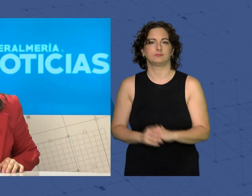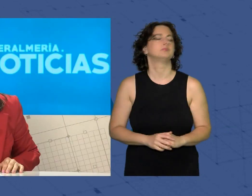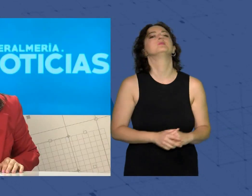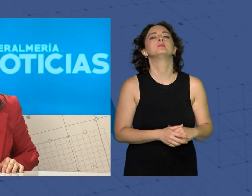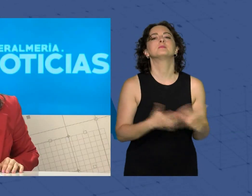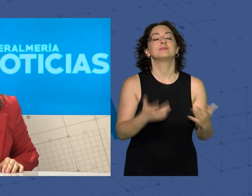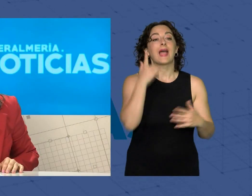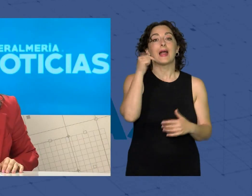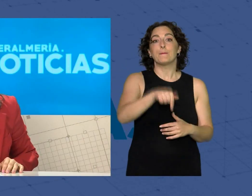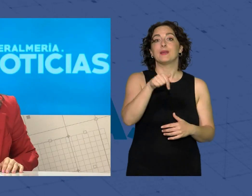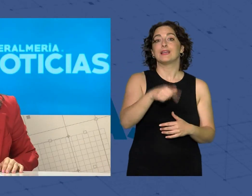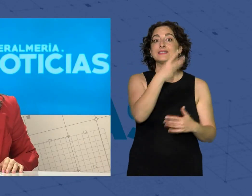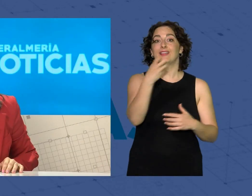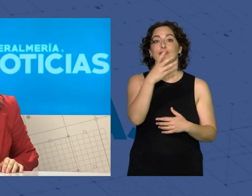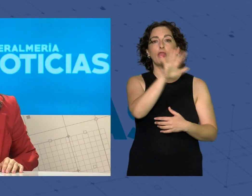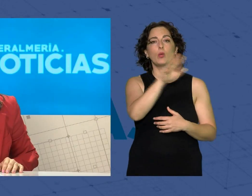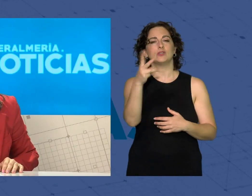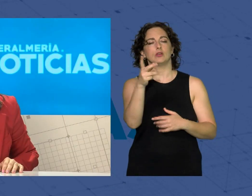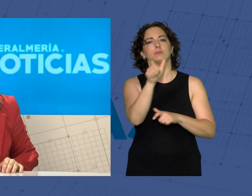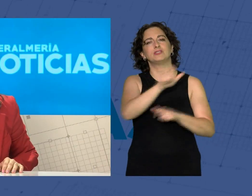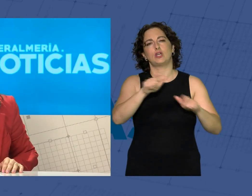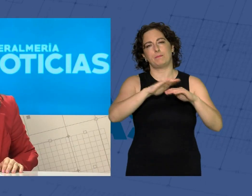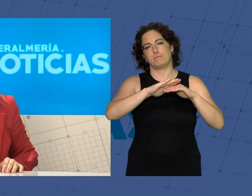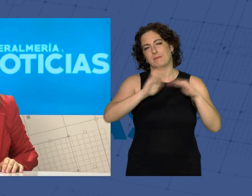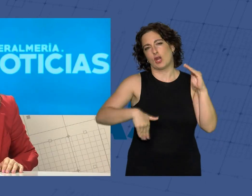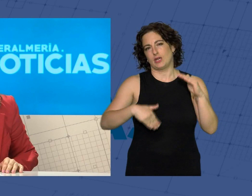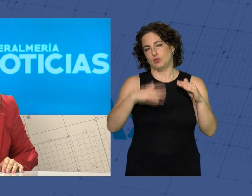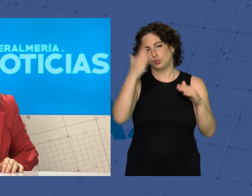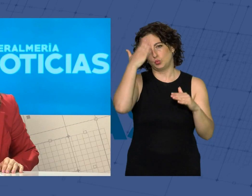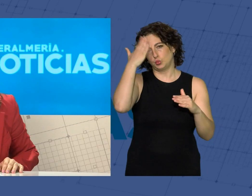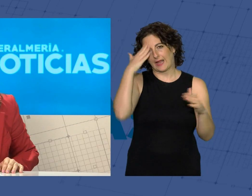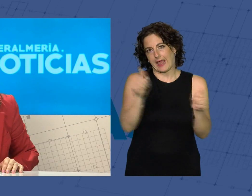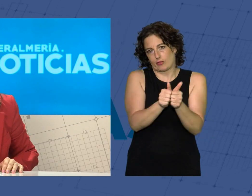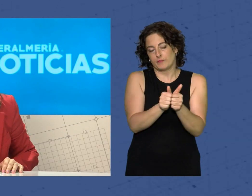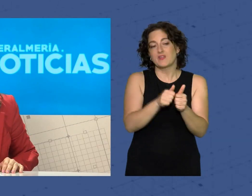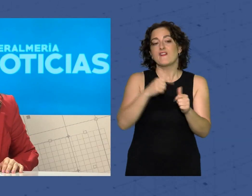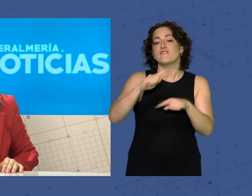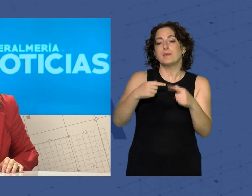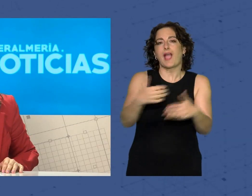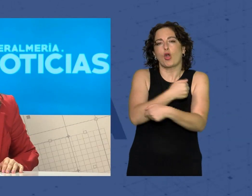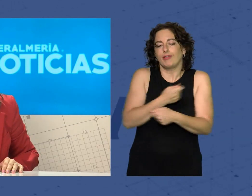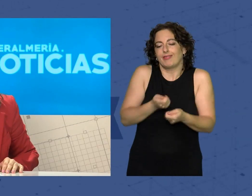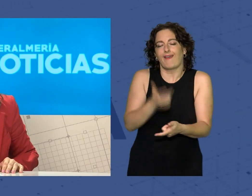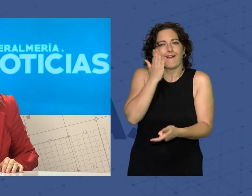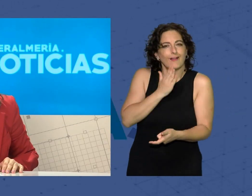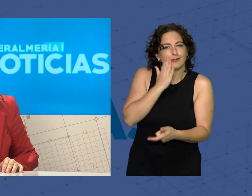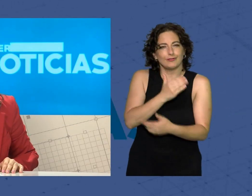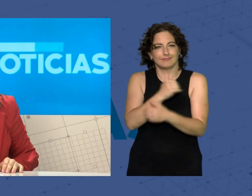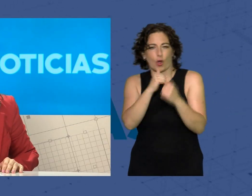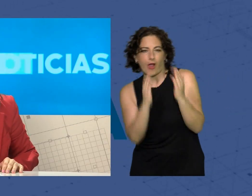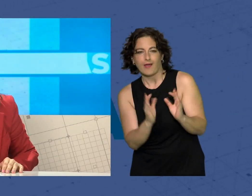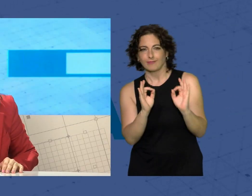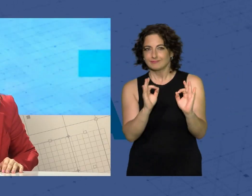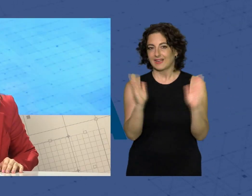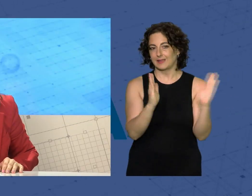En Almería hay 352 menores tutelados. Las familias de acogida les ofrecen el cariño y el calor de un hogar en una